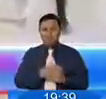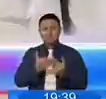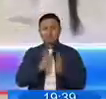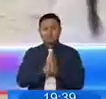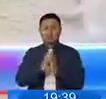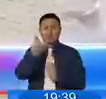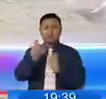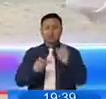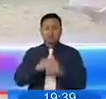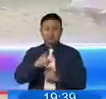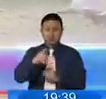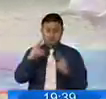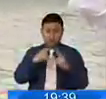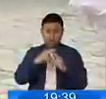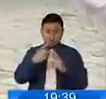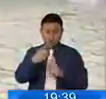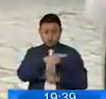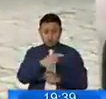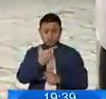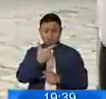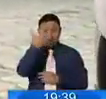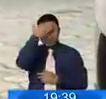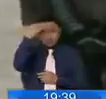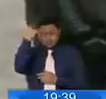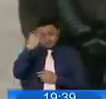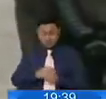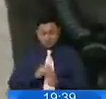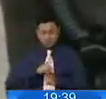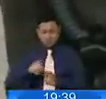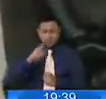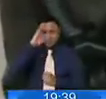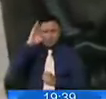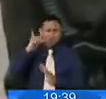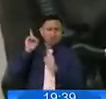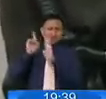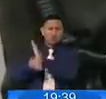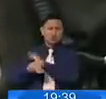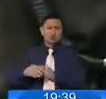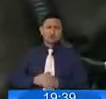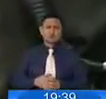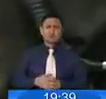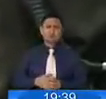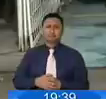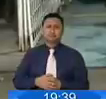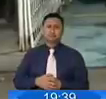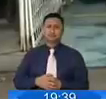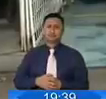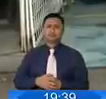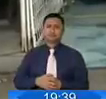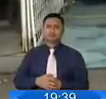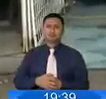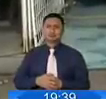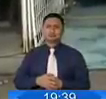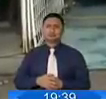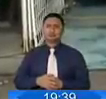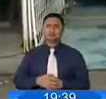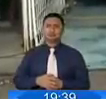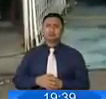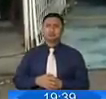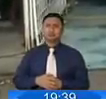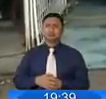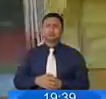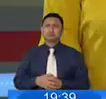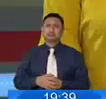solicitan a la ciudadanía que ha sido víctima de este tipo de delitos, denuncien el hecho a las autoridades correspondientes. Informó